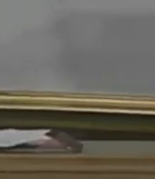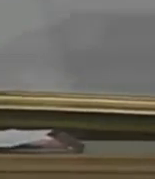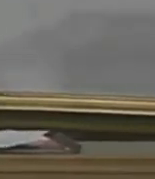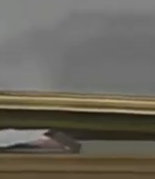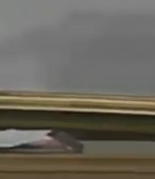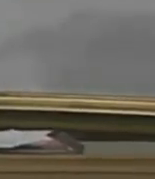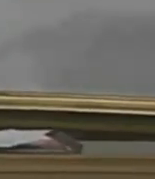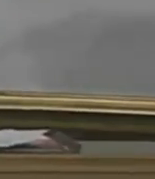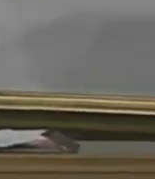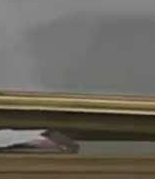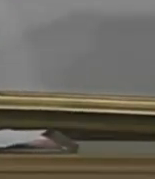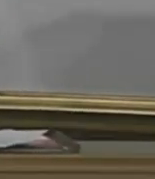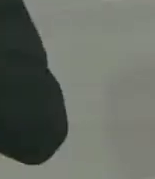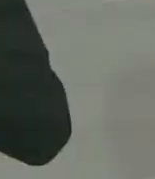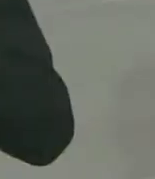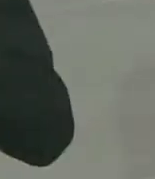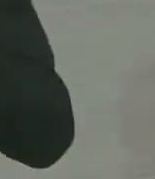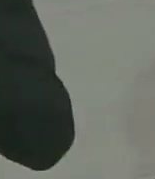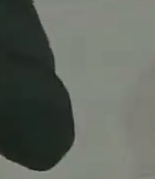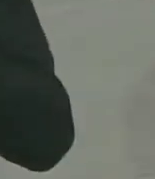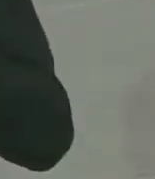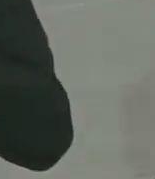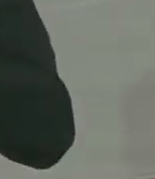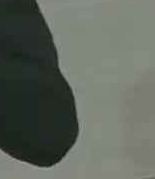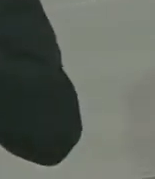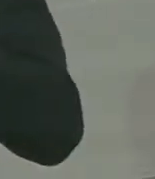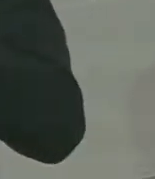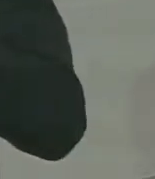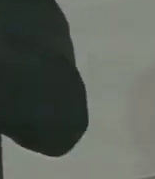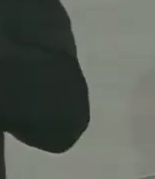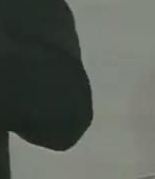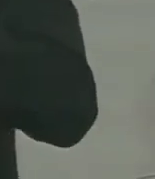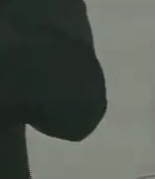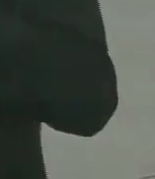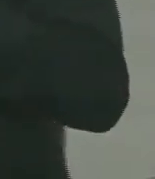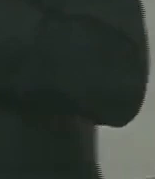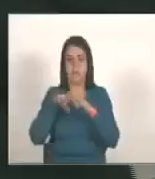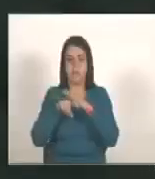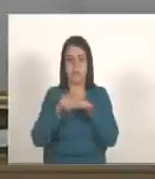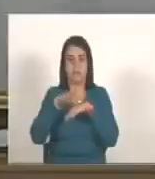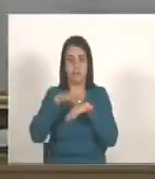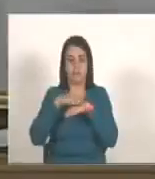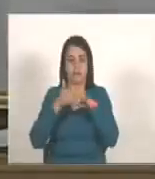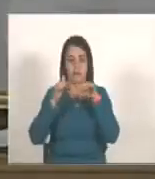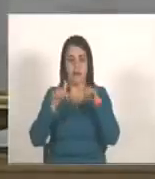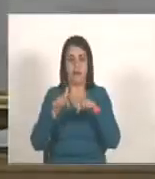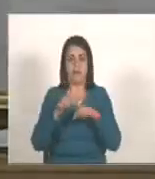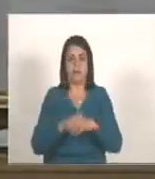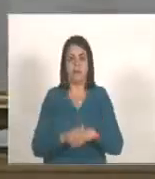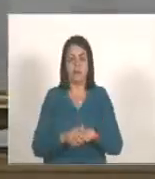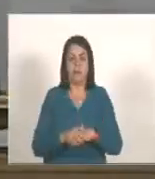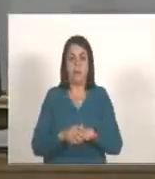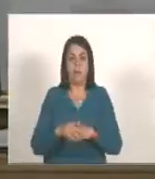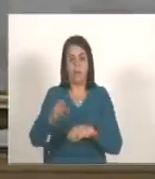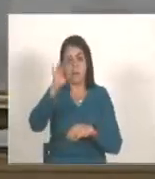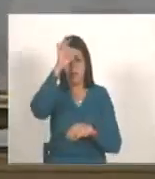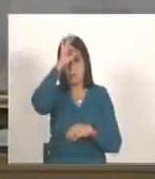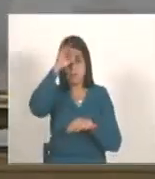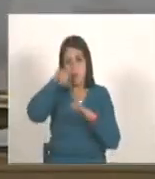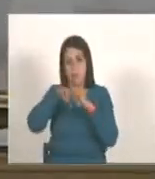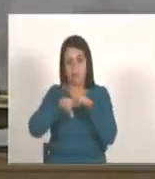1899? Por insolente, por injerencista, por ignorante.